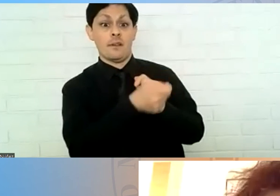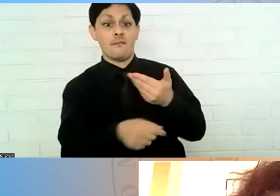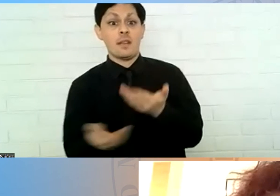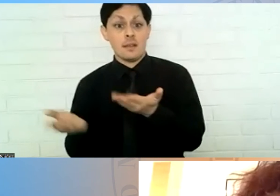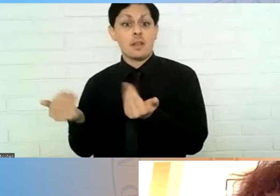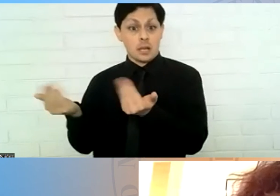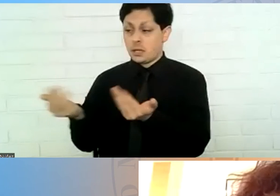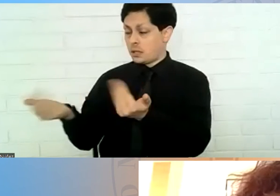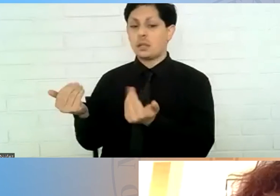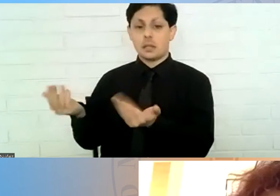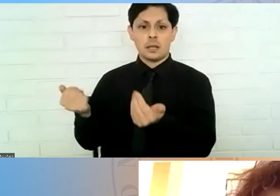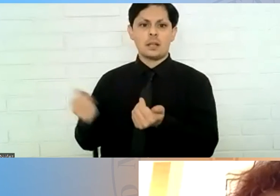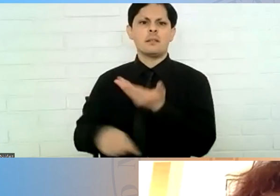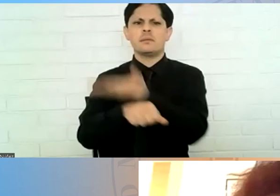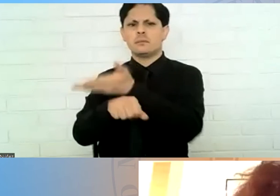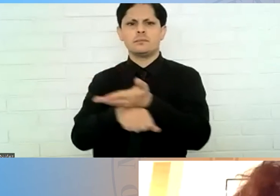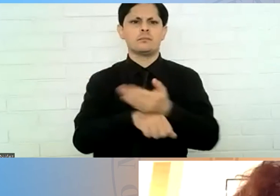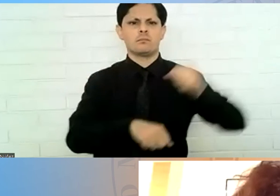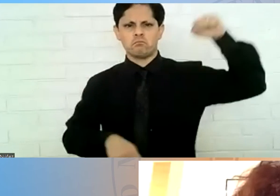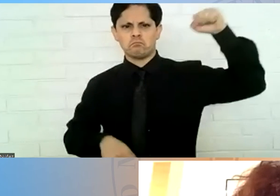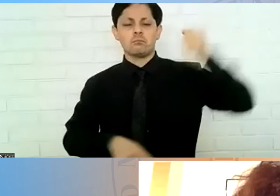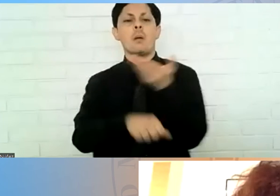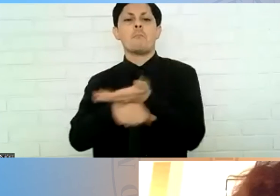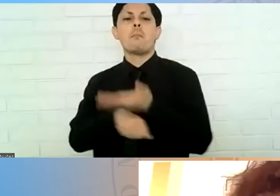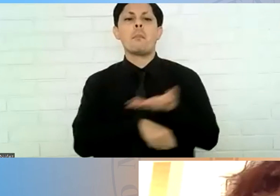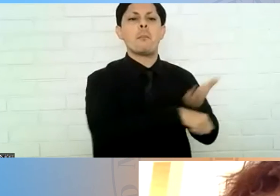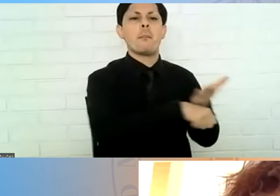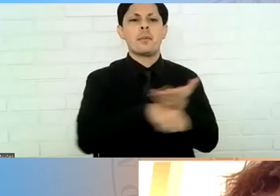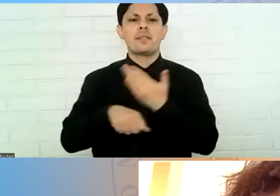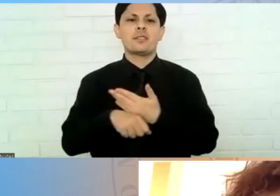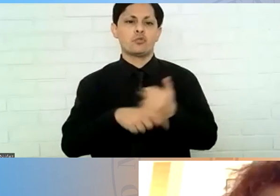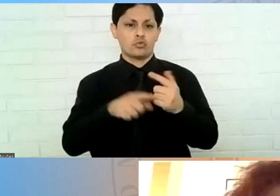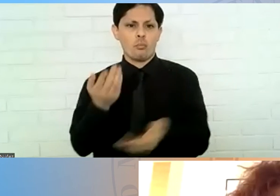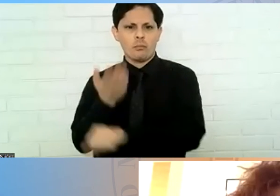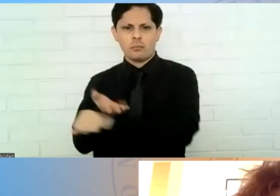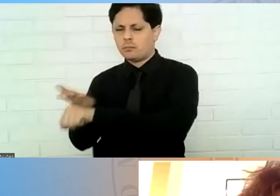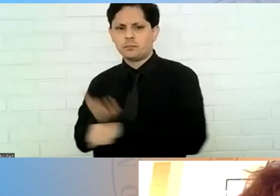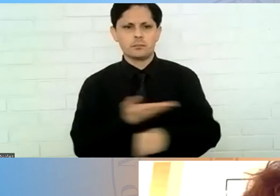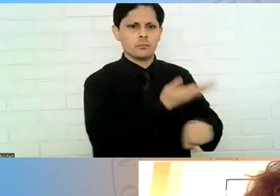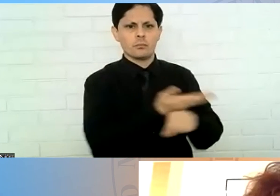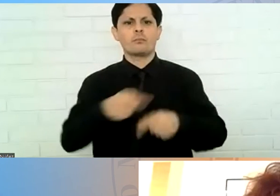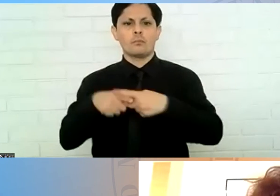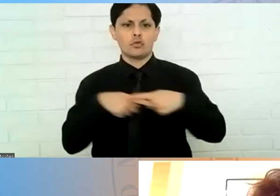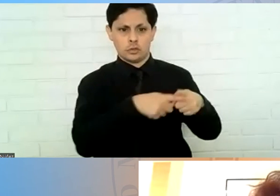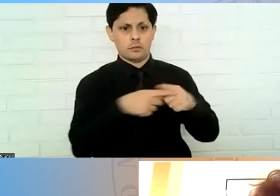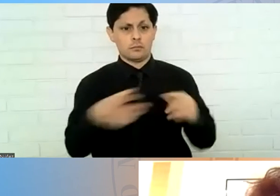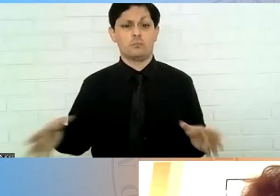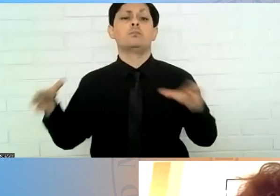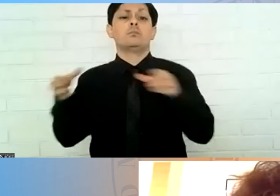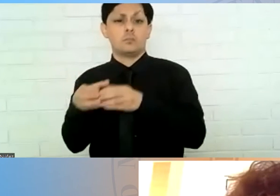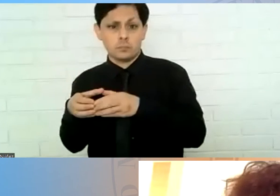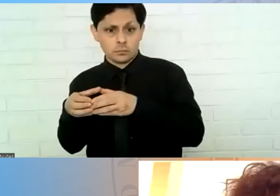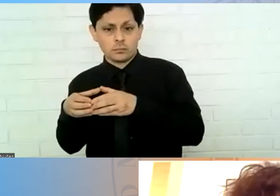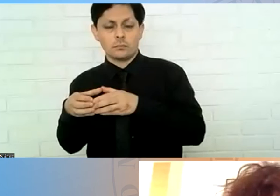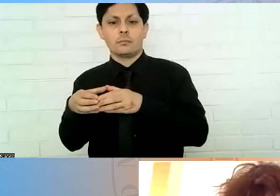de los grupos, de las demandas sociales, ¿ya? Y nosotros como formadores formamos un grupo y